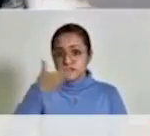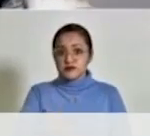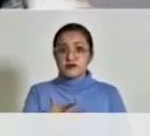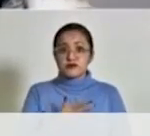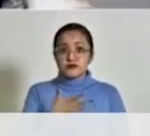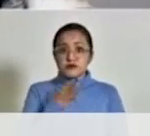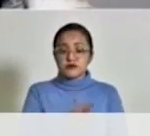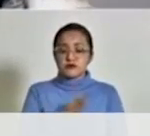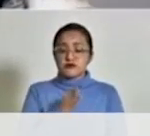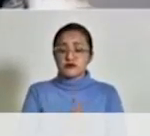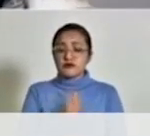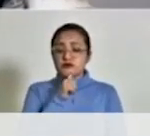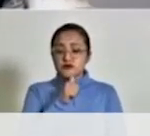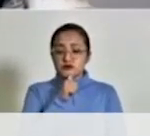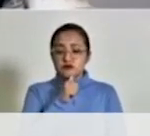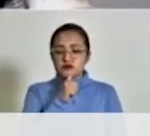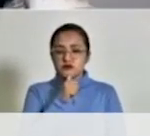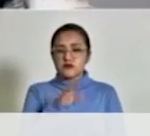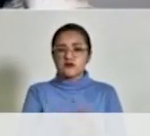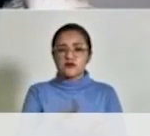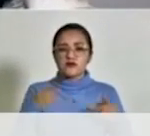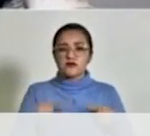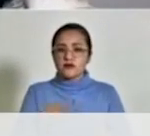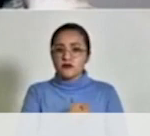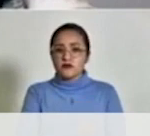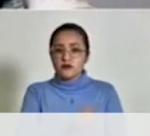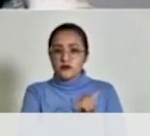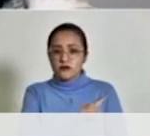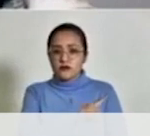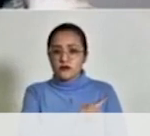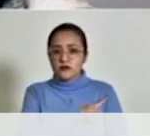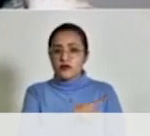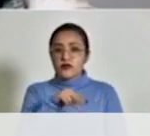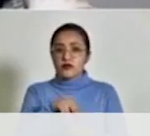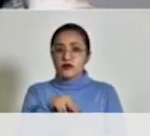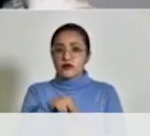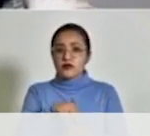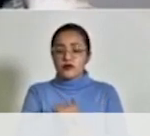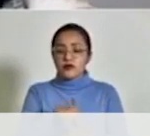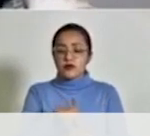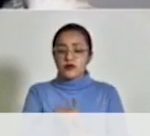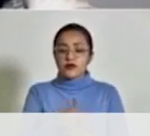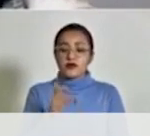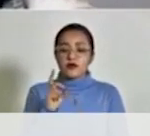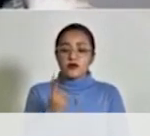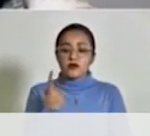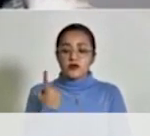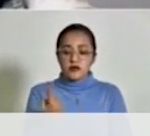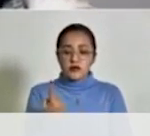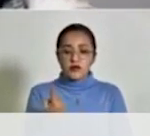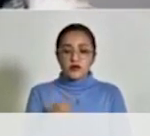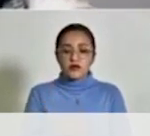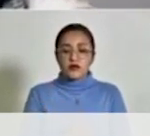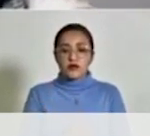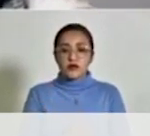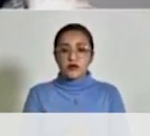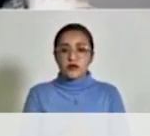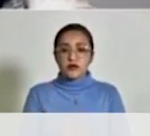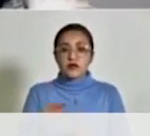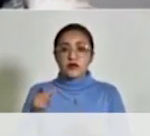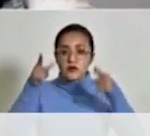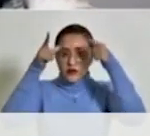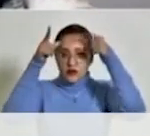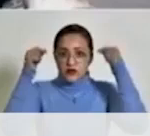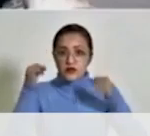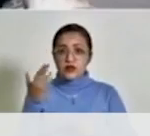tenemos activos en relación al personal de salud, en médicos 31,